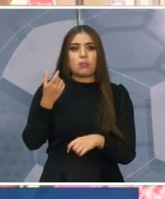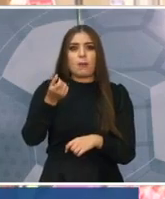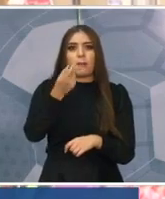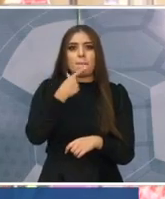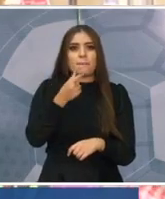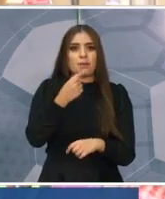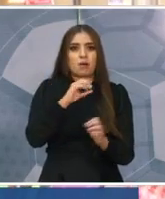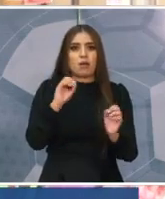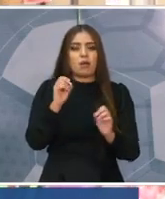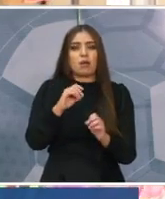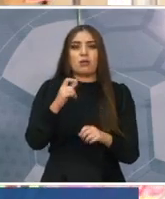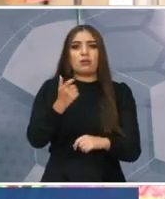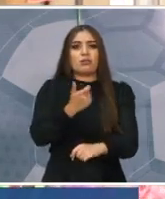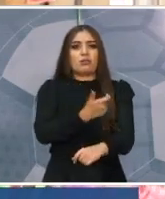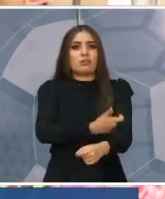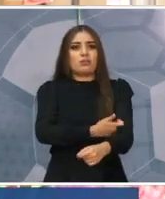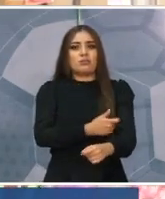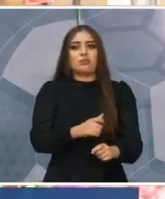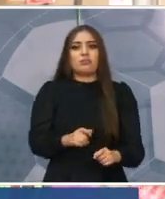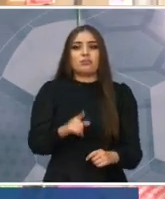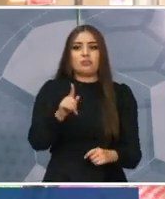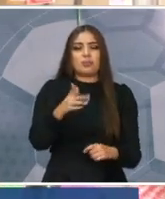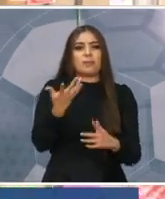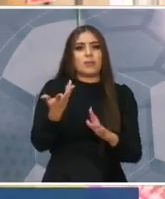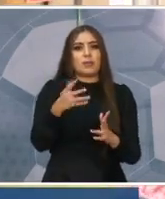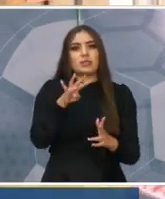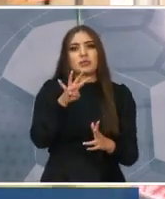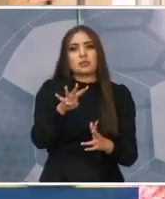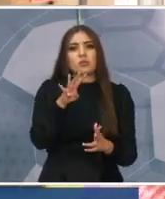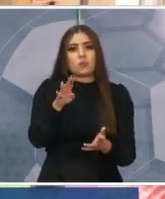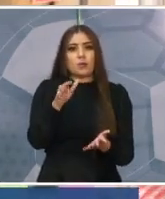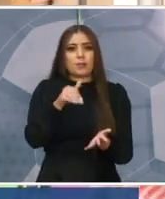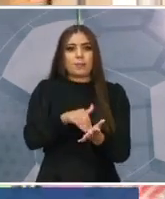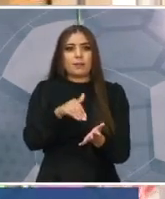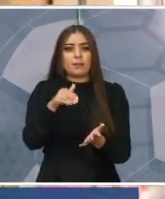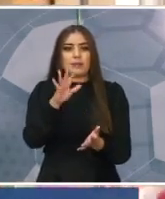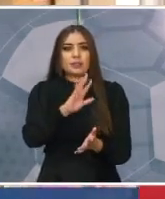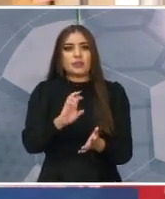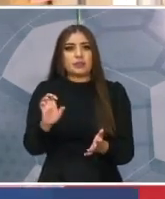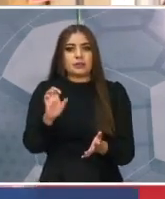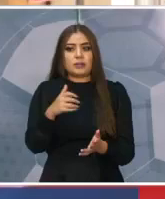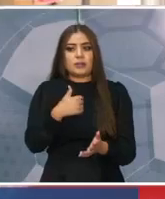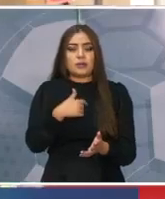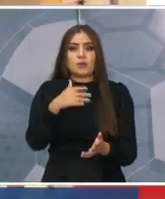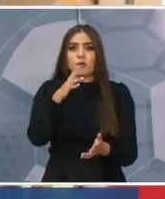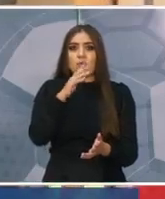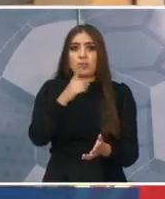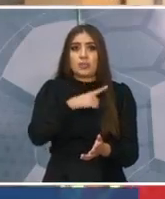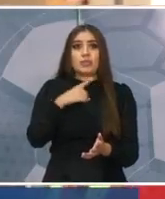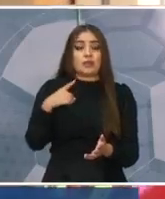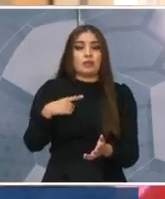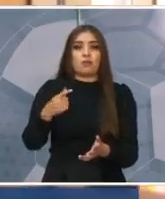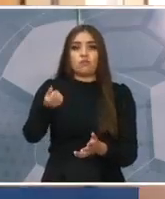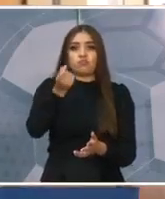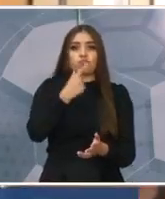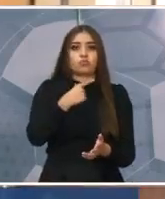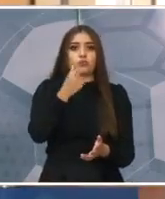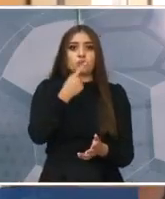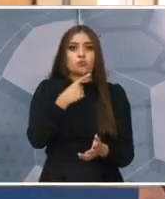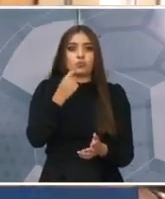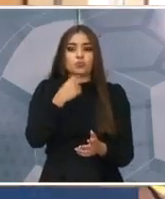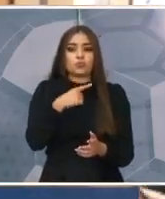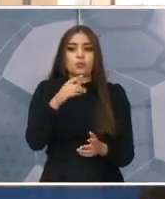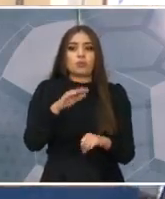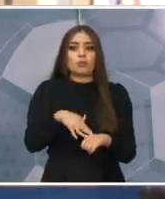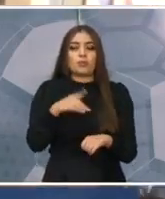vale 19.500. De hecho, pues no debo de dejarle tomar porque me puede bajar la hemoglobina y me puede